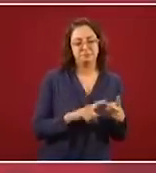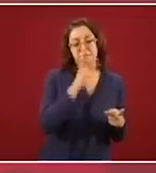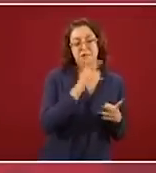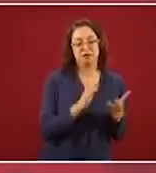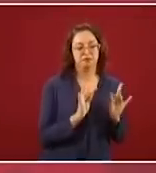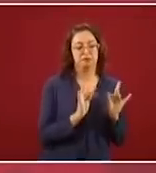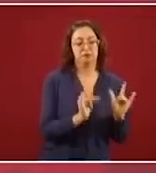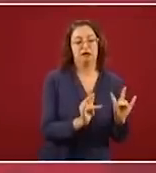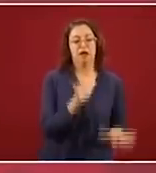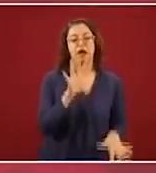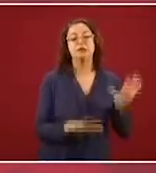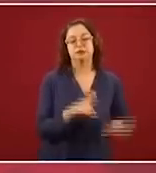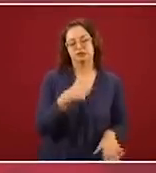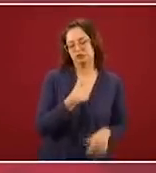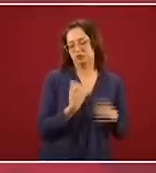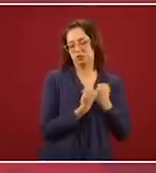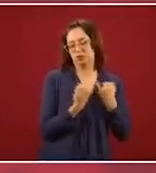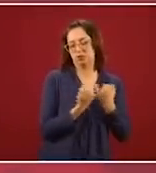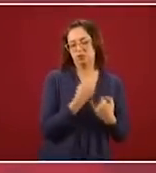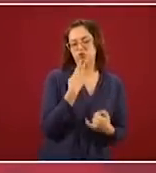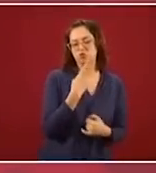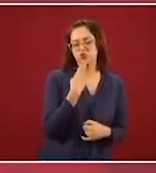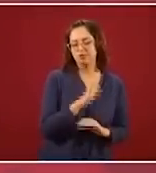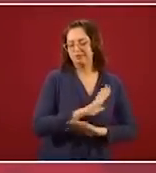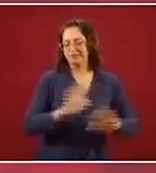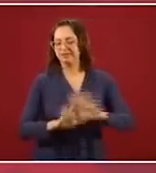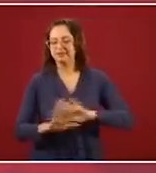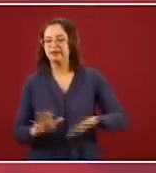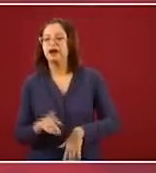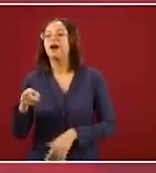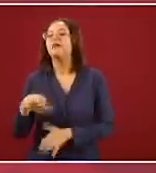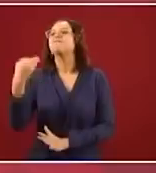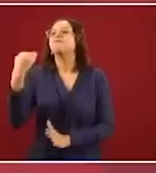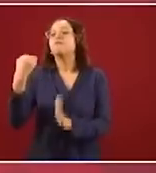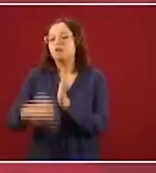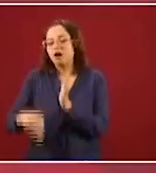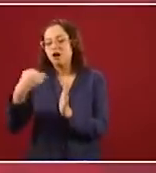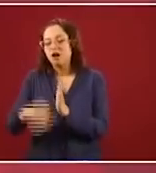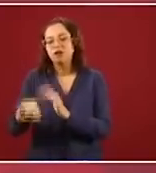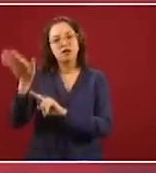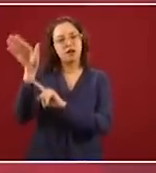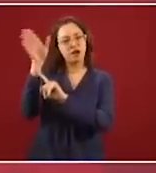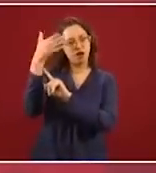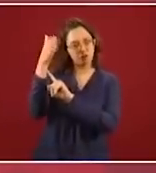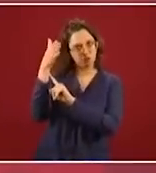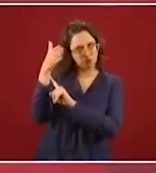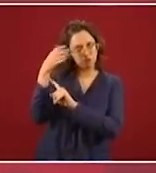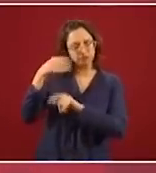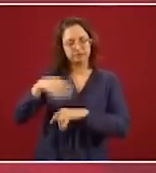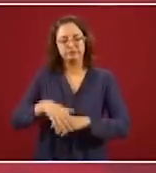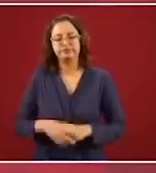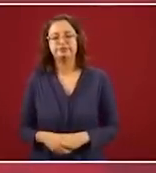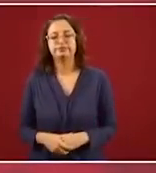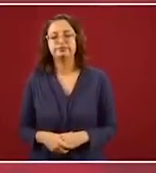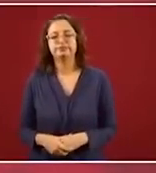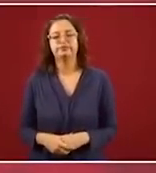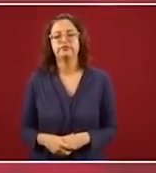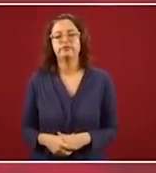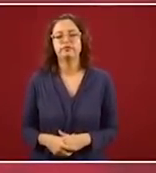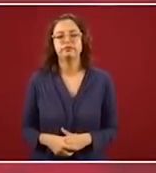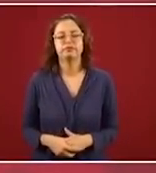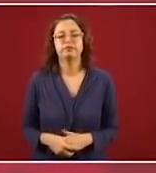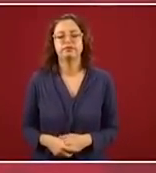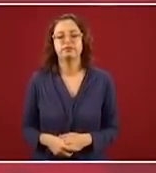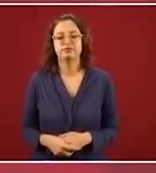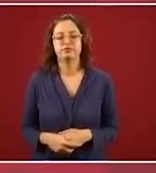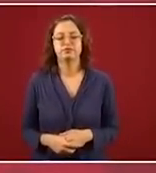Bueno, faltan ambulancias. Ahora, nada más lo toco así para que no se